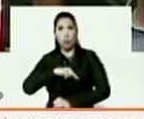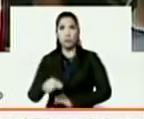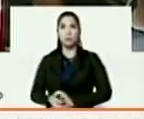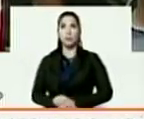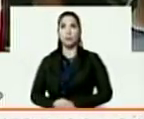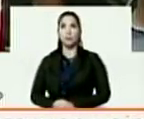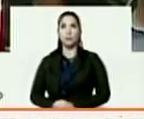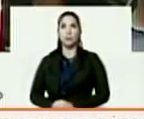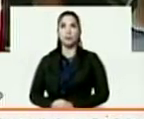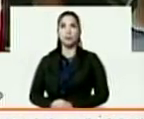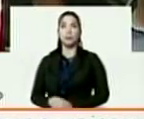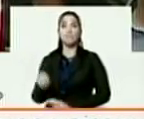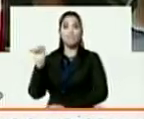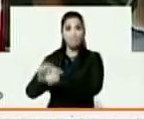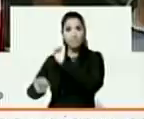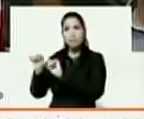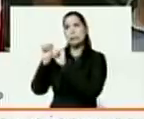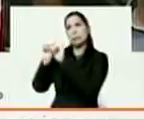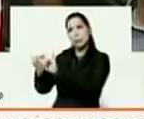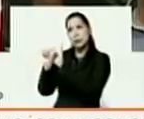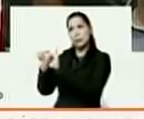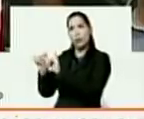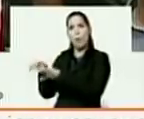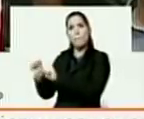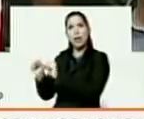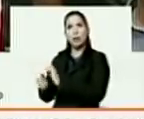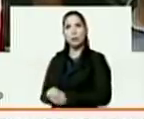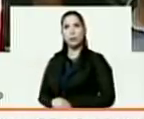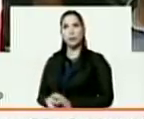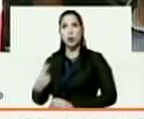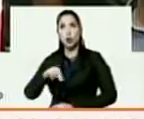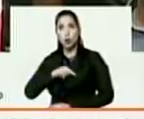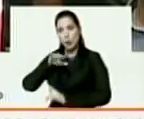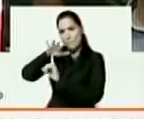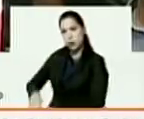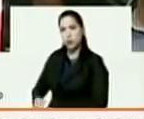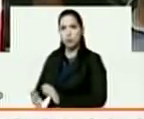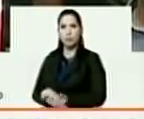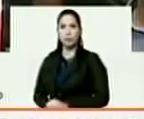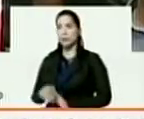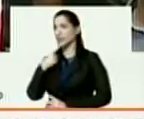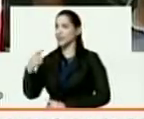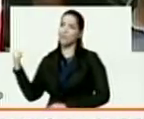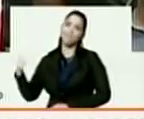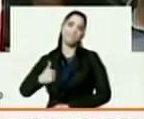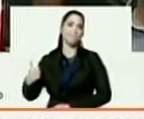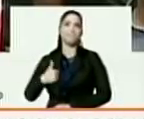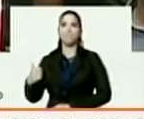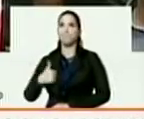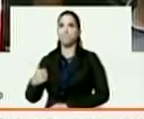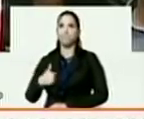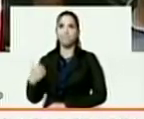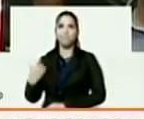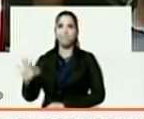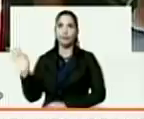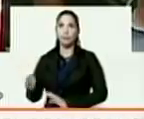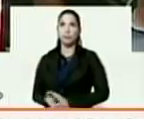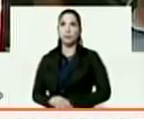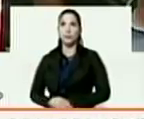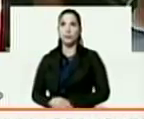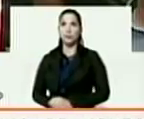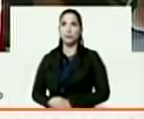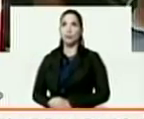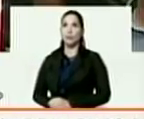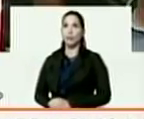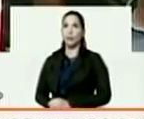nos defendemos de ese mismo imperio y los estamos derrotando digan lo que digan ya ellos hacía se acaban